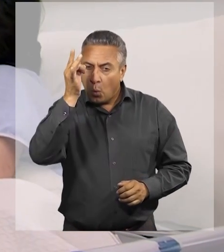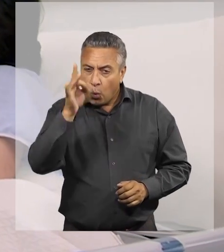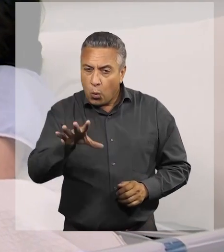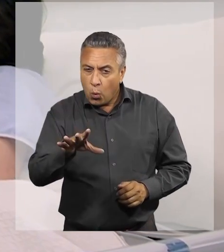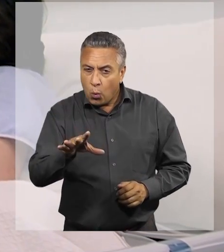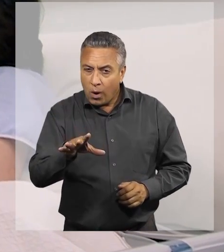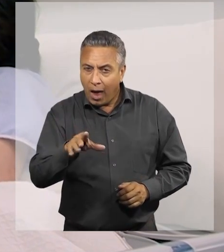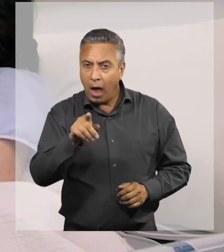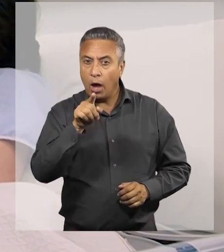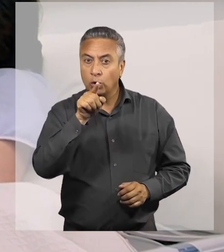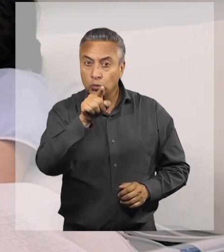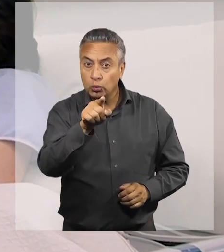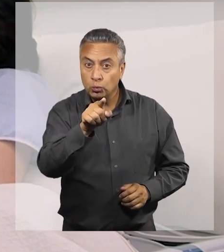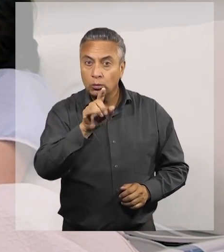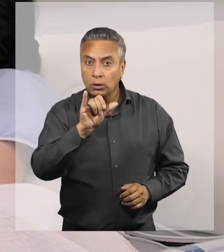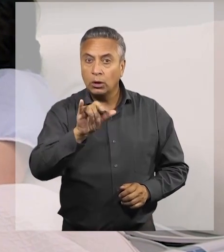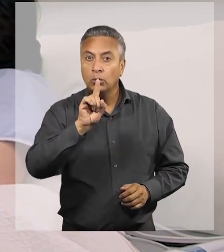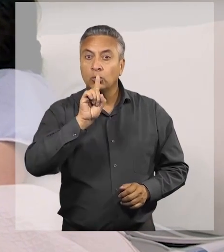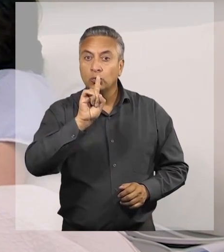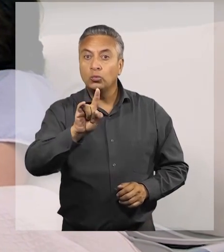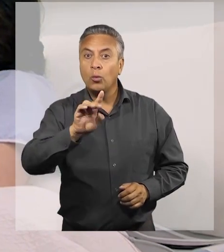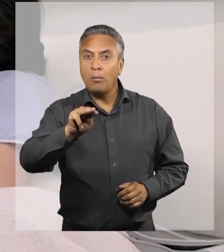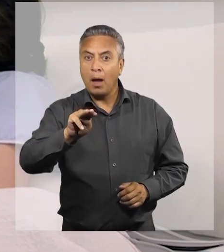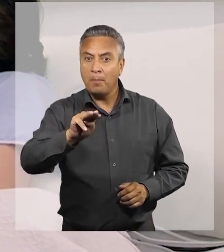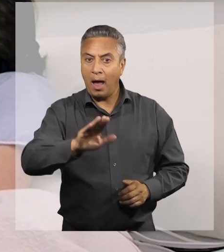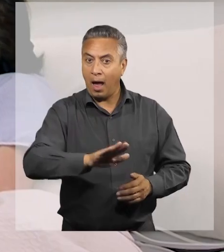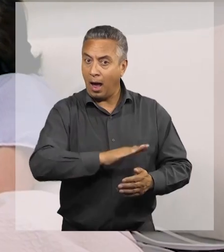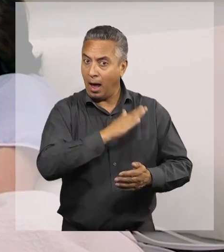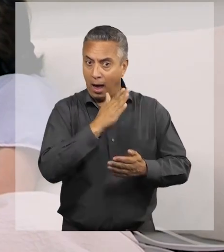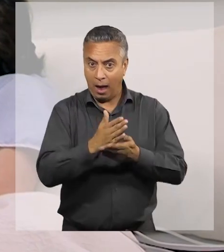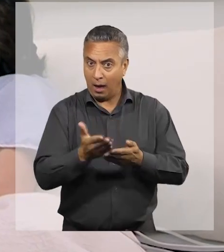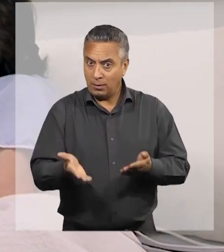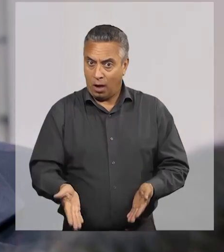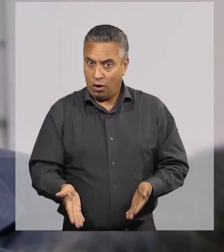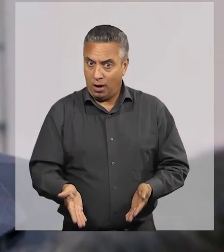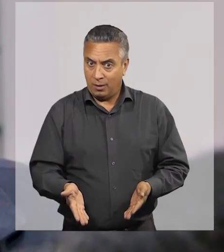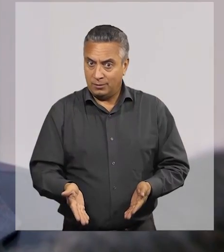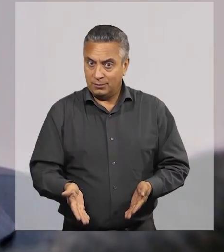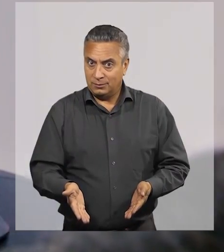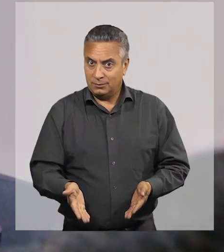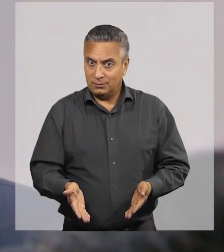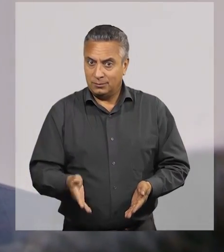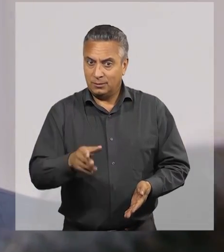Es la única tuya y de tu mamá. Hasta ahora.